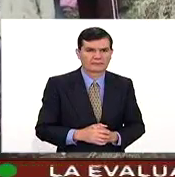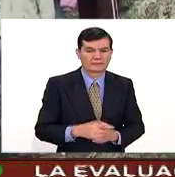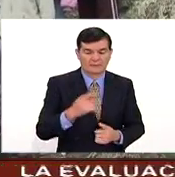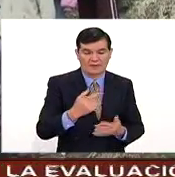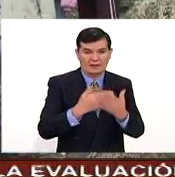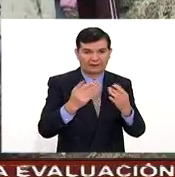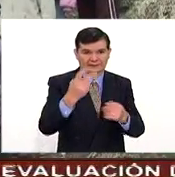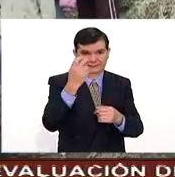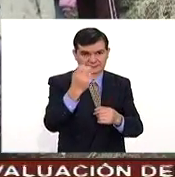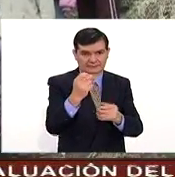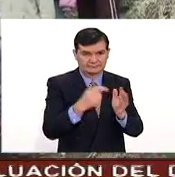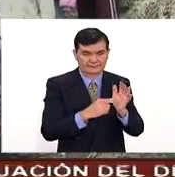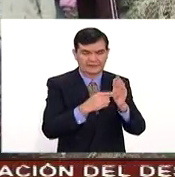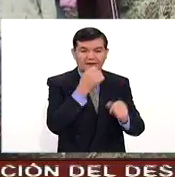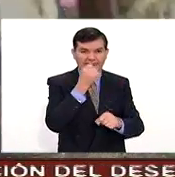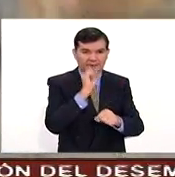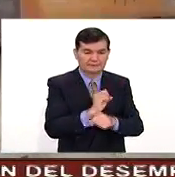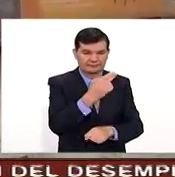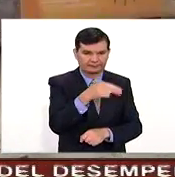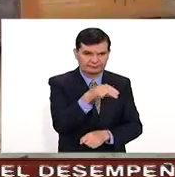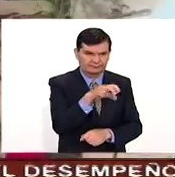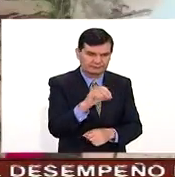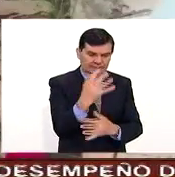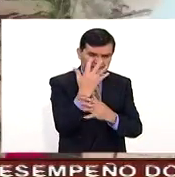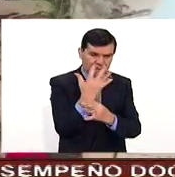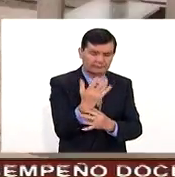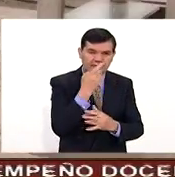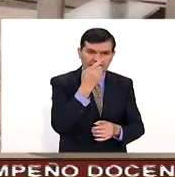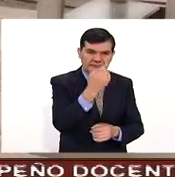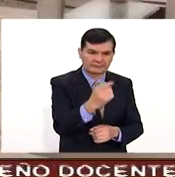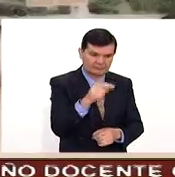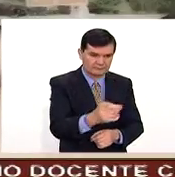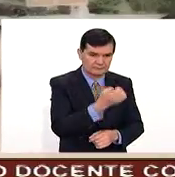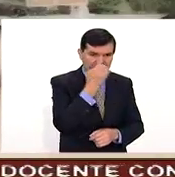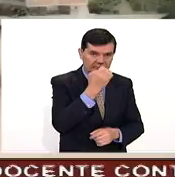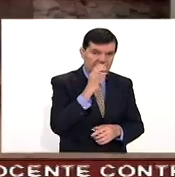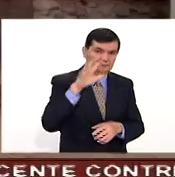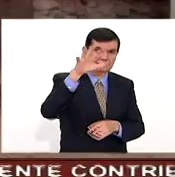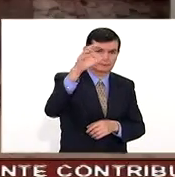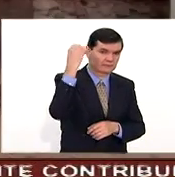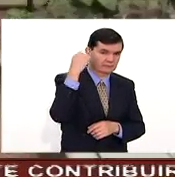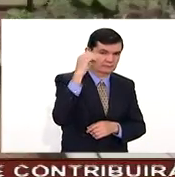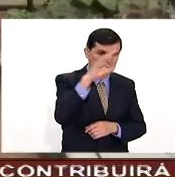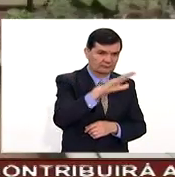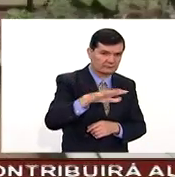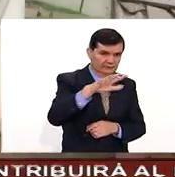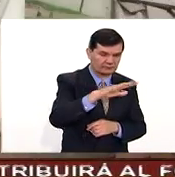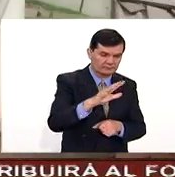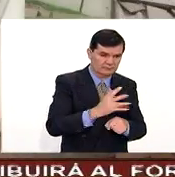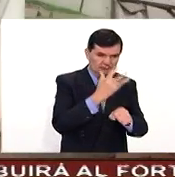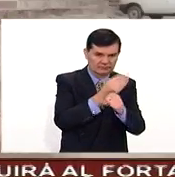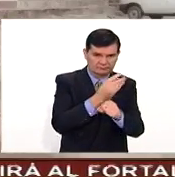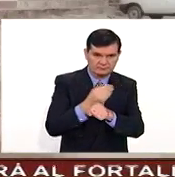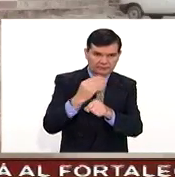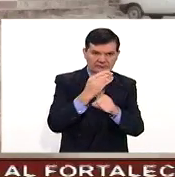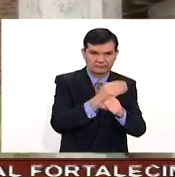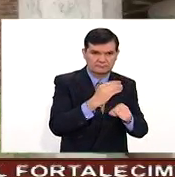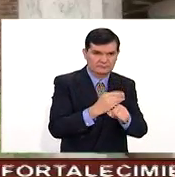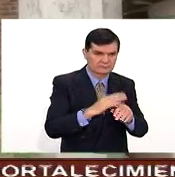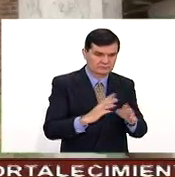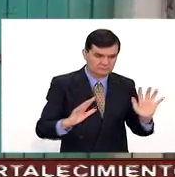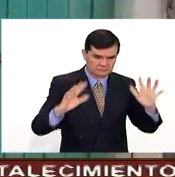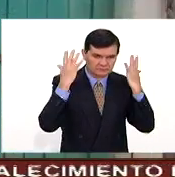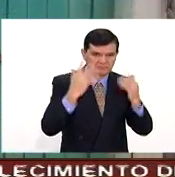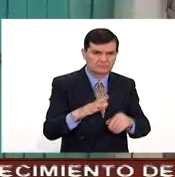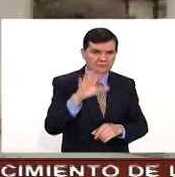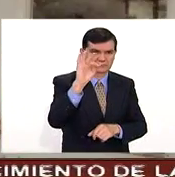Resulta que tal y como lo ofreció el secretario de Educación Pública, Aurelio Nuño, su escuela ubicada en la Sierra de Oaxaca fue rehabilitada en un tiempo récord